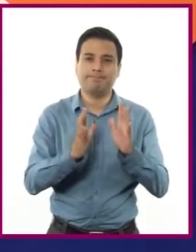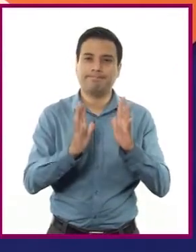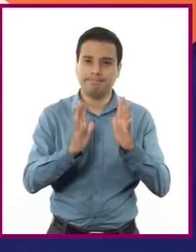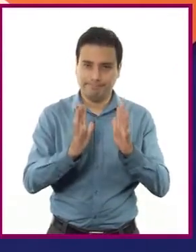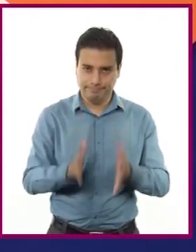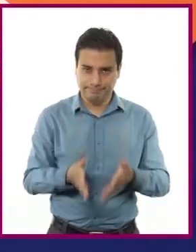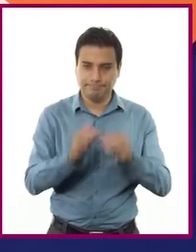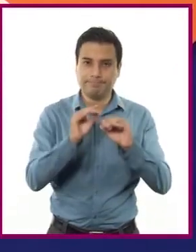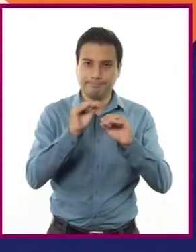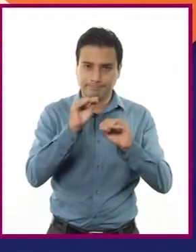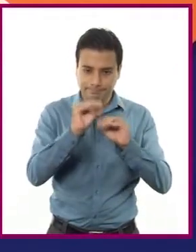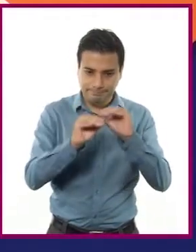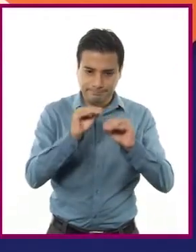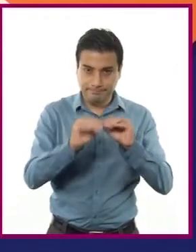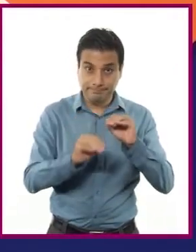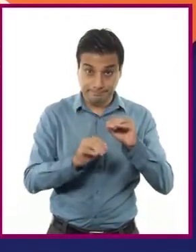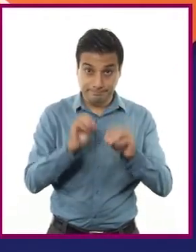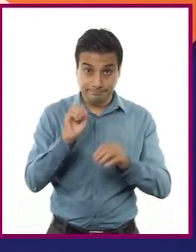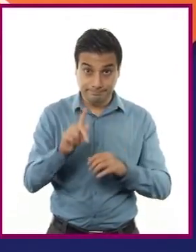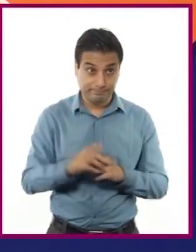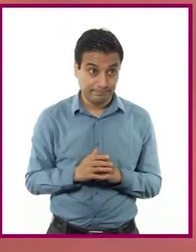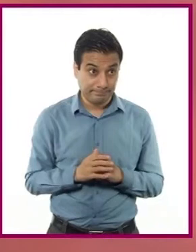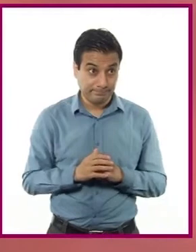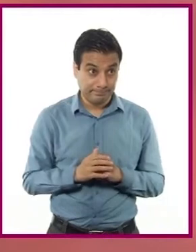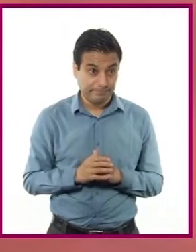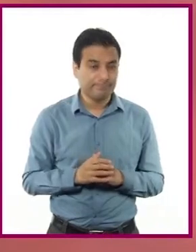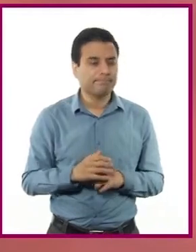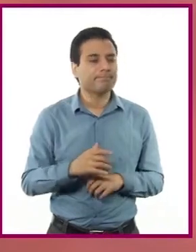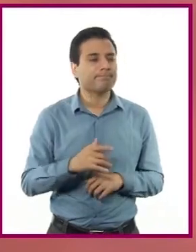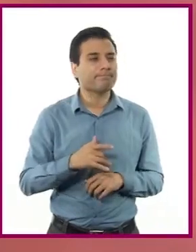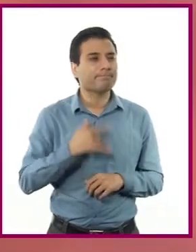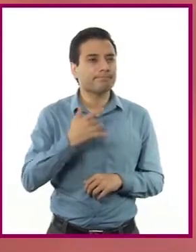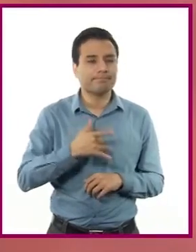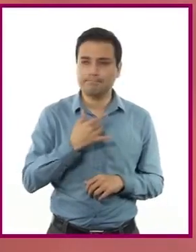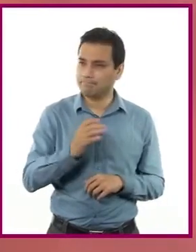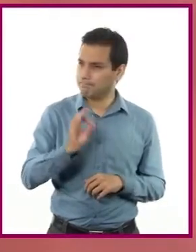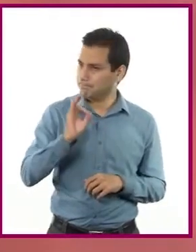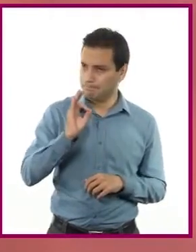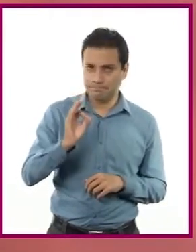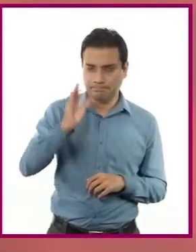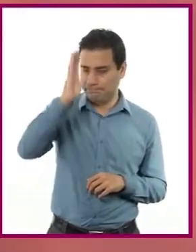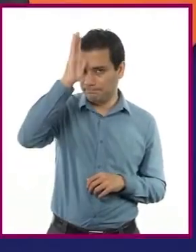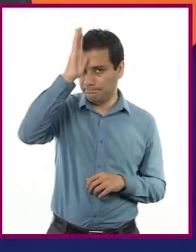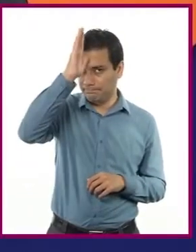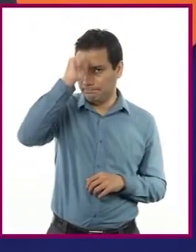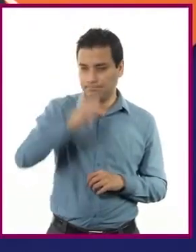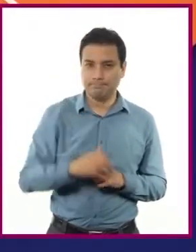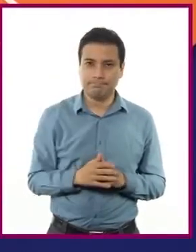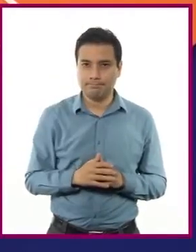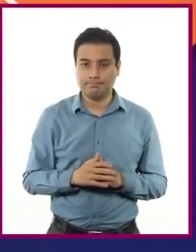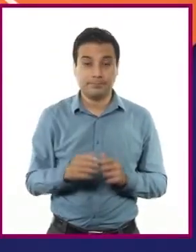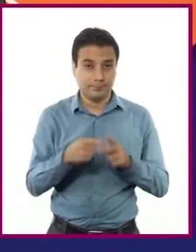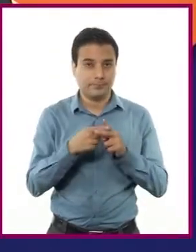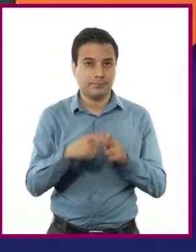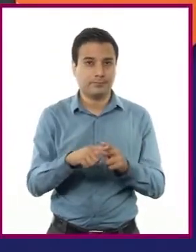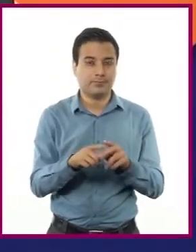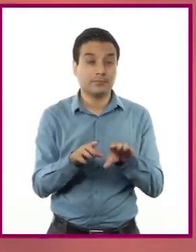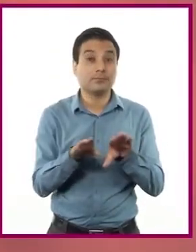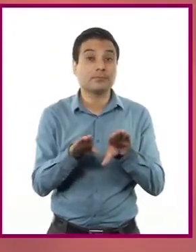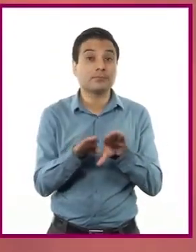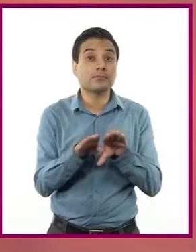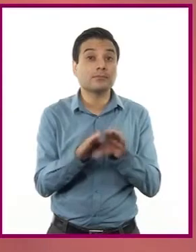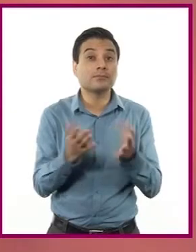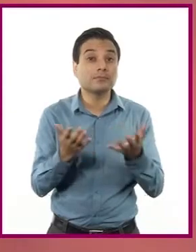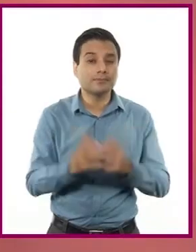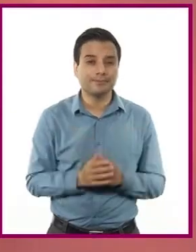ayude a definir los conceptos para nuestro glosario? Me parece excelente, Irma. Comencemos por identificar